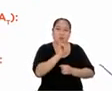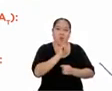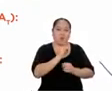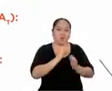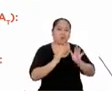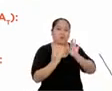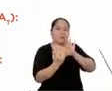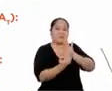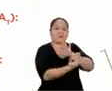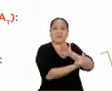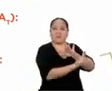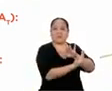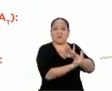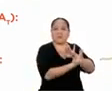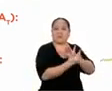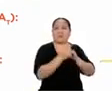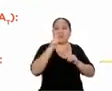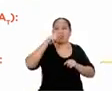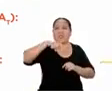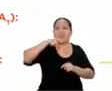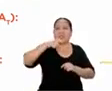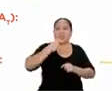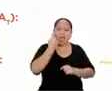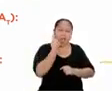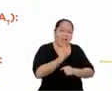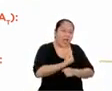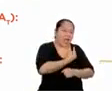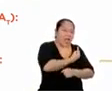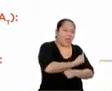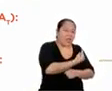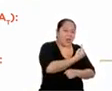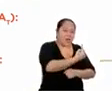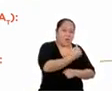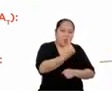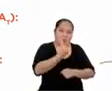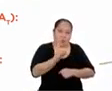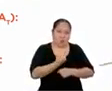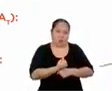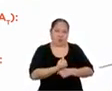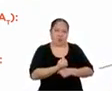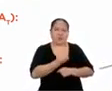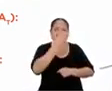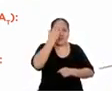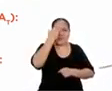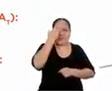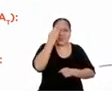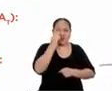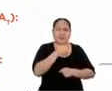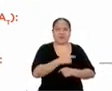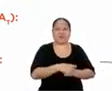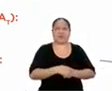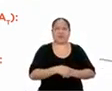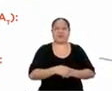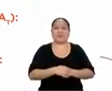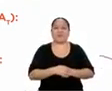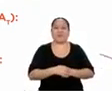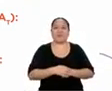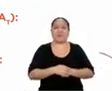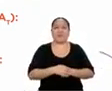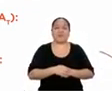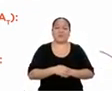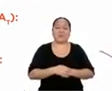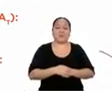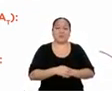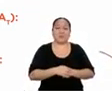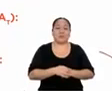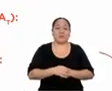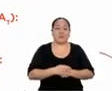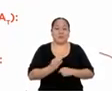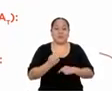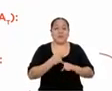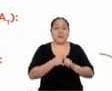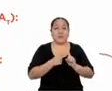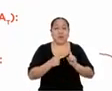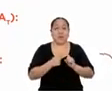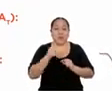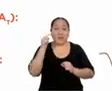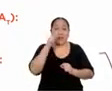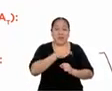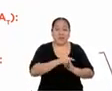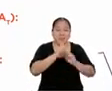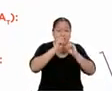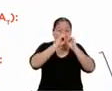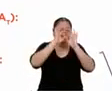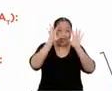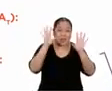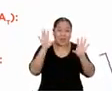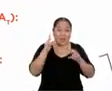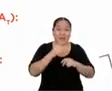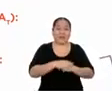ese motivo, es necesario calcular el área de cada cara, como lo hicimos en un principio. Pero, para que eso quede más